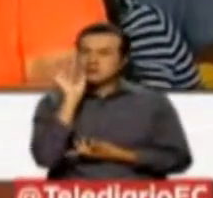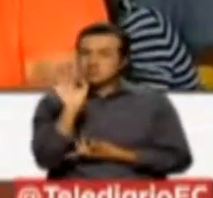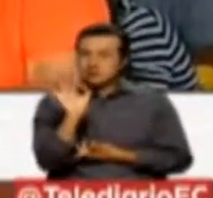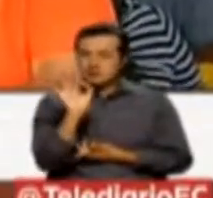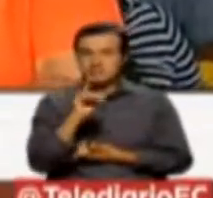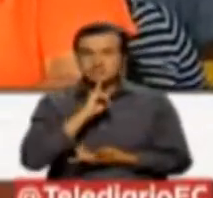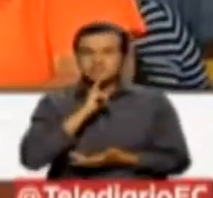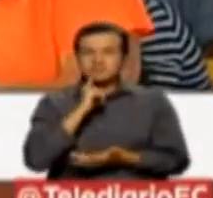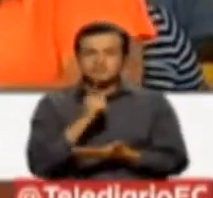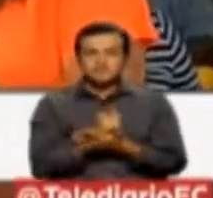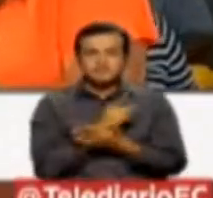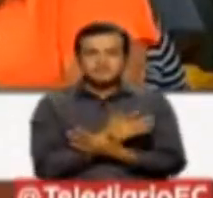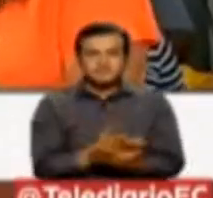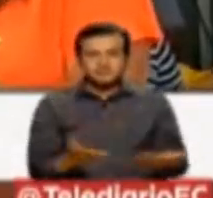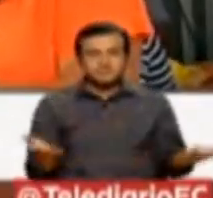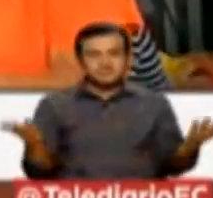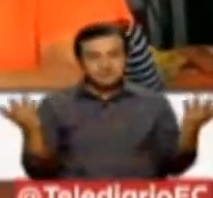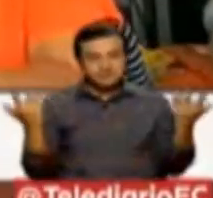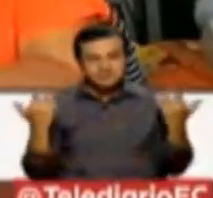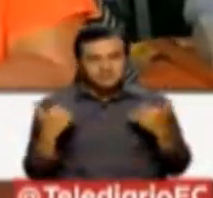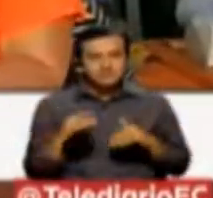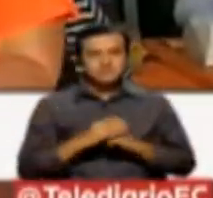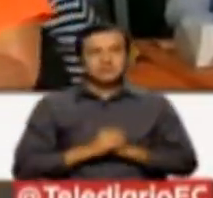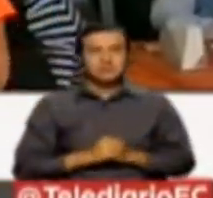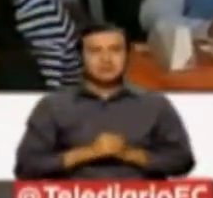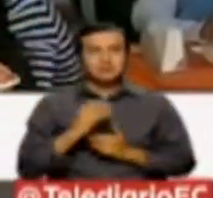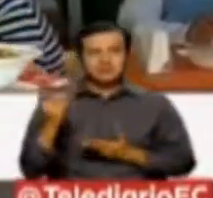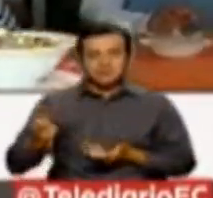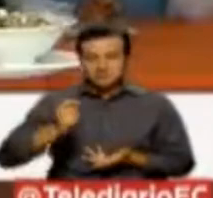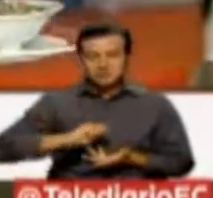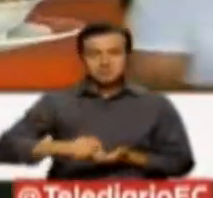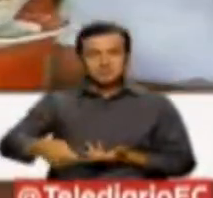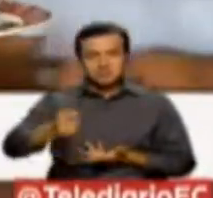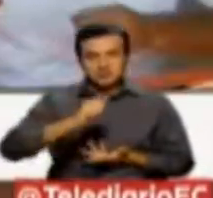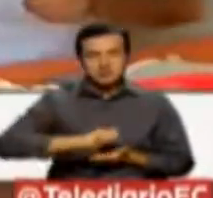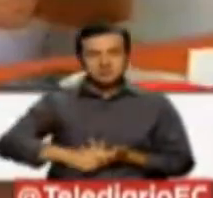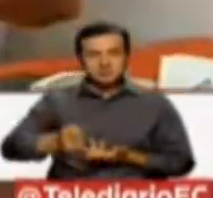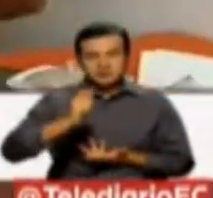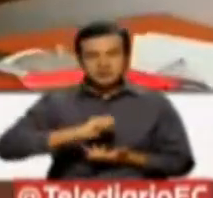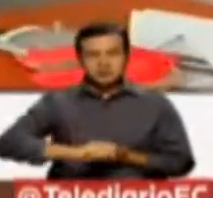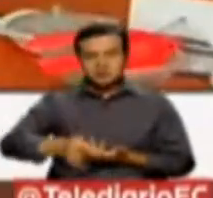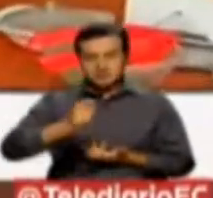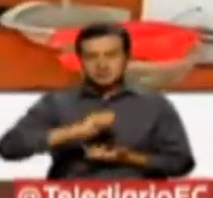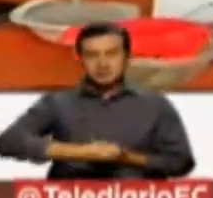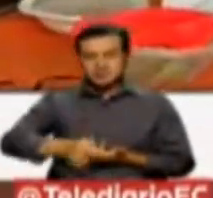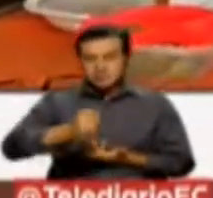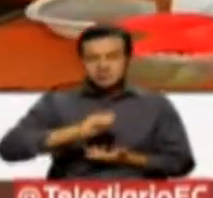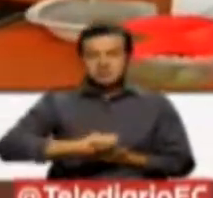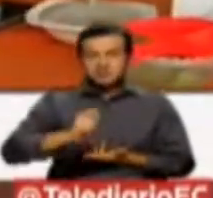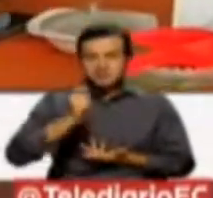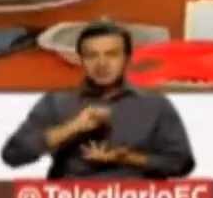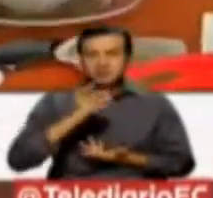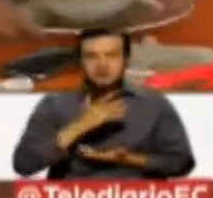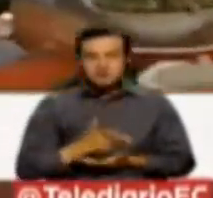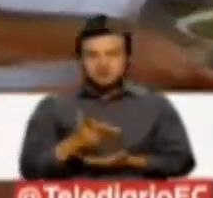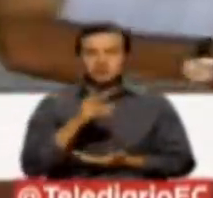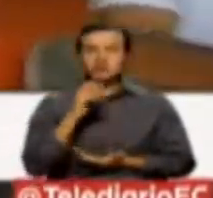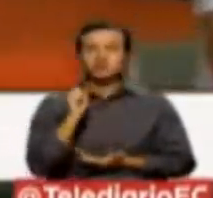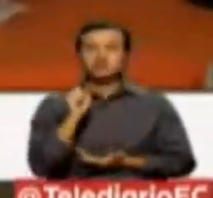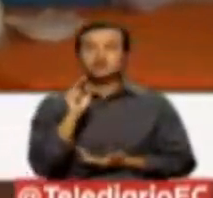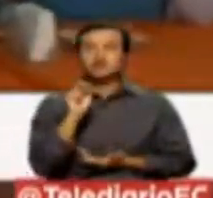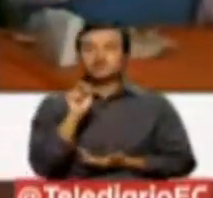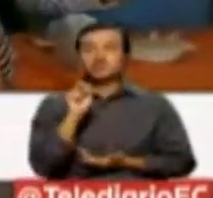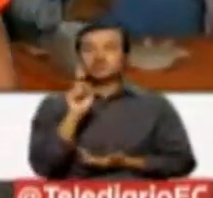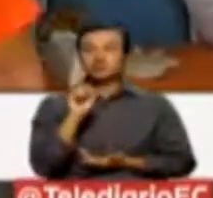especial. Sí, muchas gracias. Sírvale, sírvale, que se está regando y que ahí le llena, nomás le repleta que... Entonces, Sonia tiene una